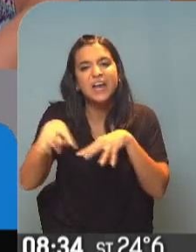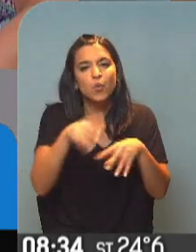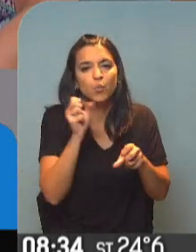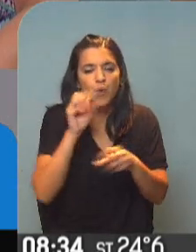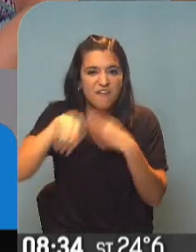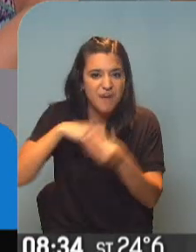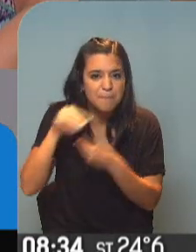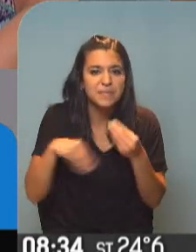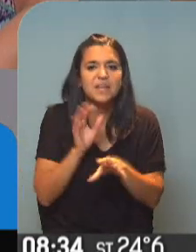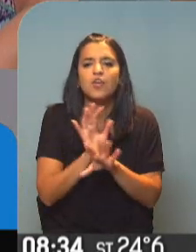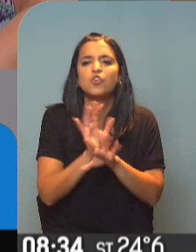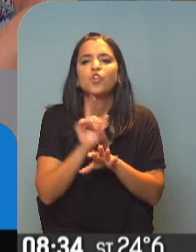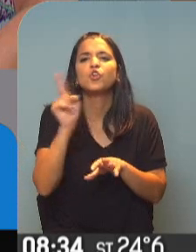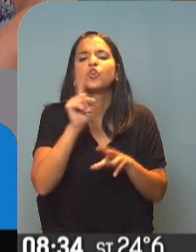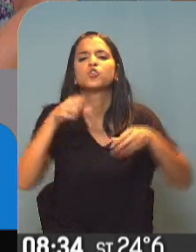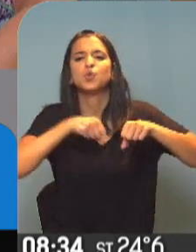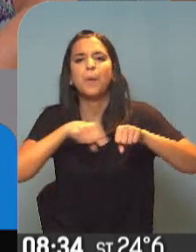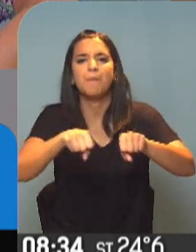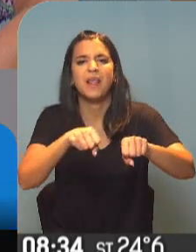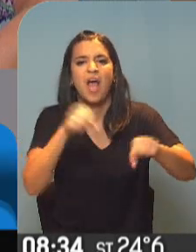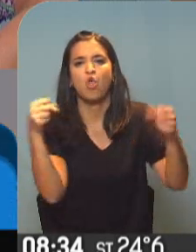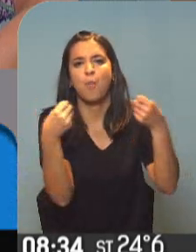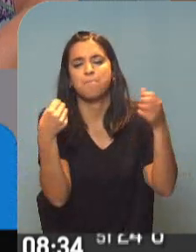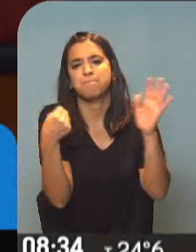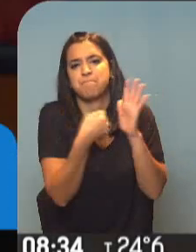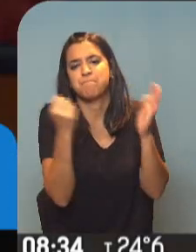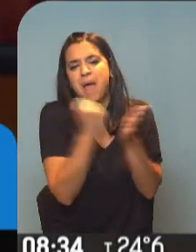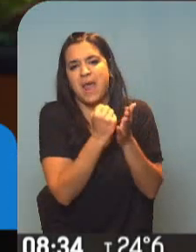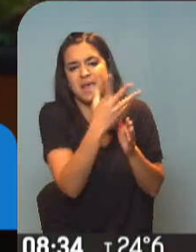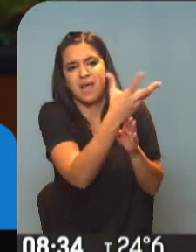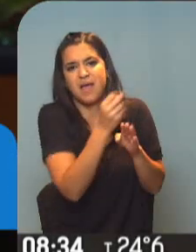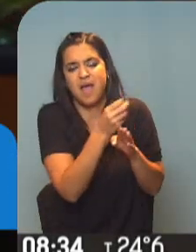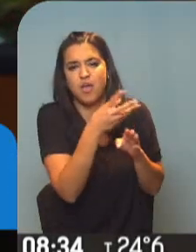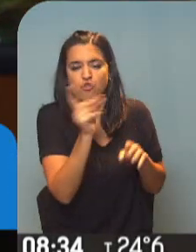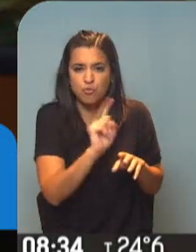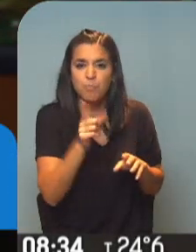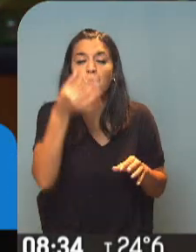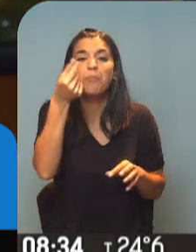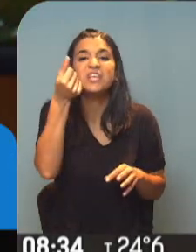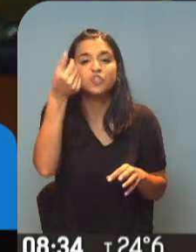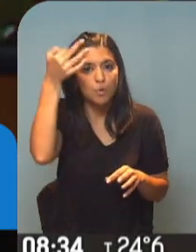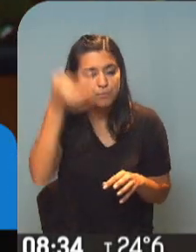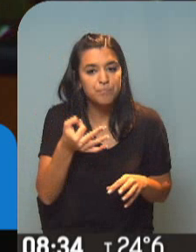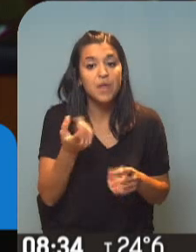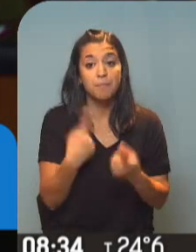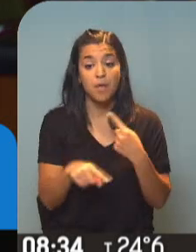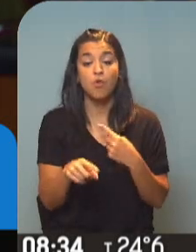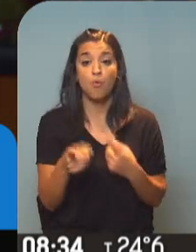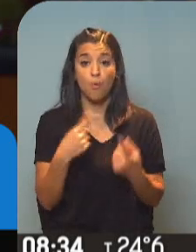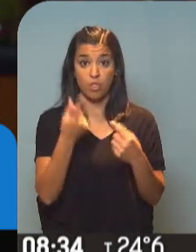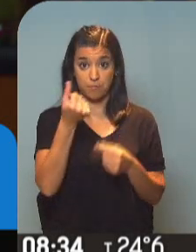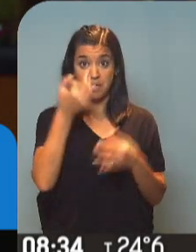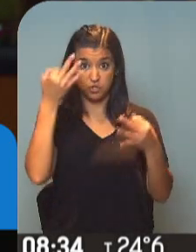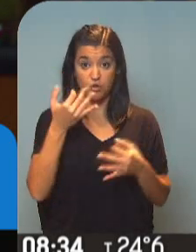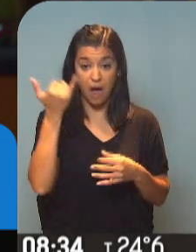a los que no tienen acceso a las controladas supermercados y darles un precio digno pero a la vez que consiguen ellos un precio